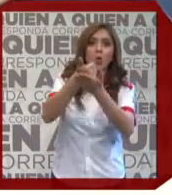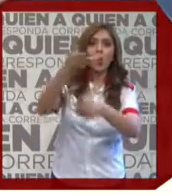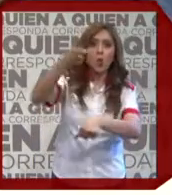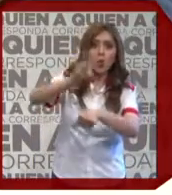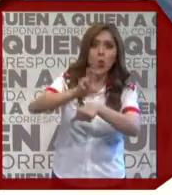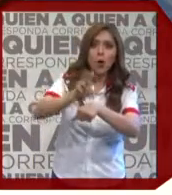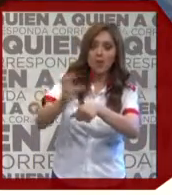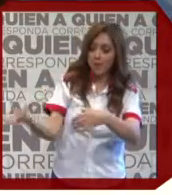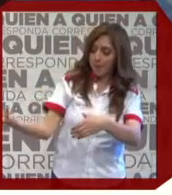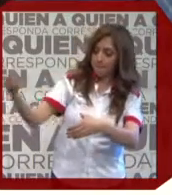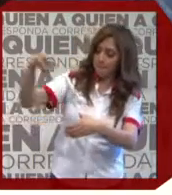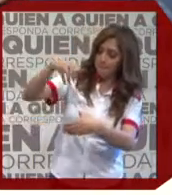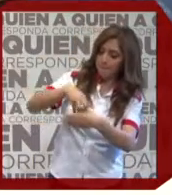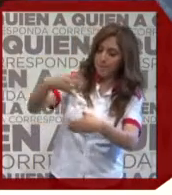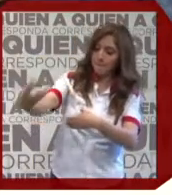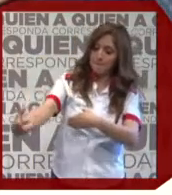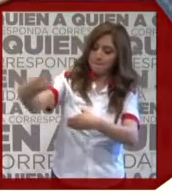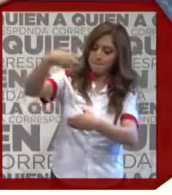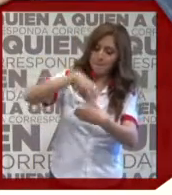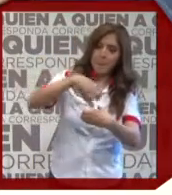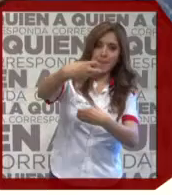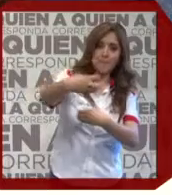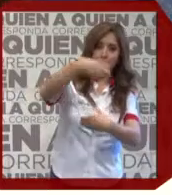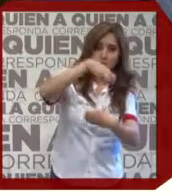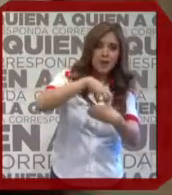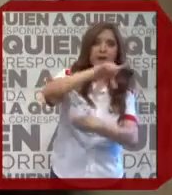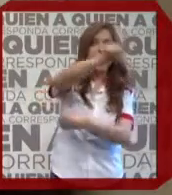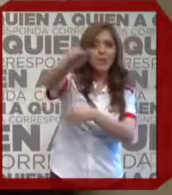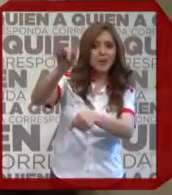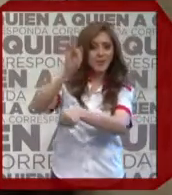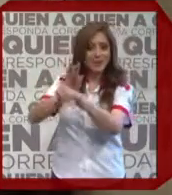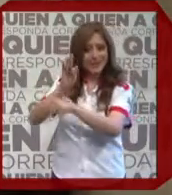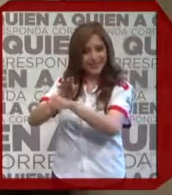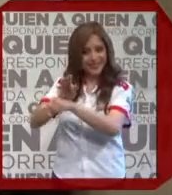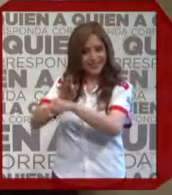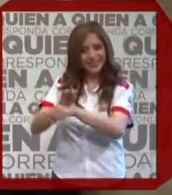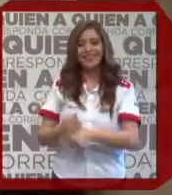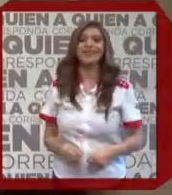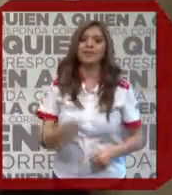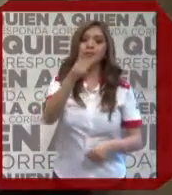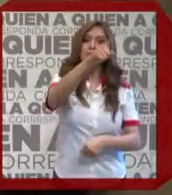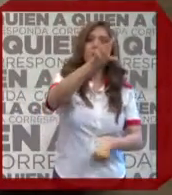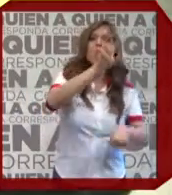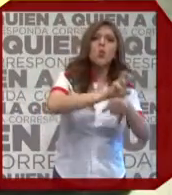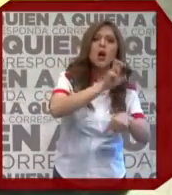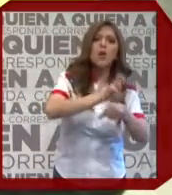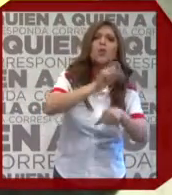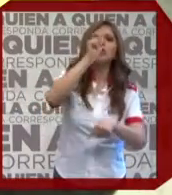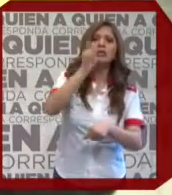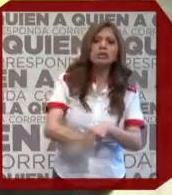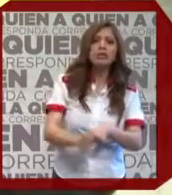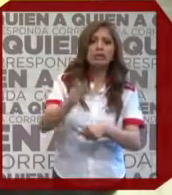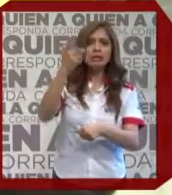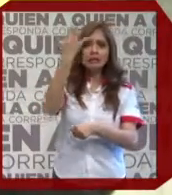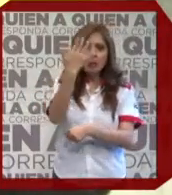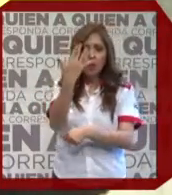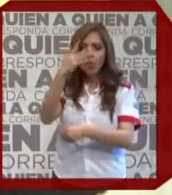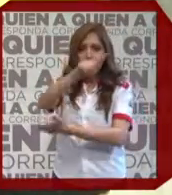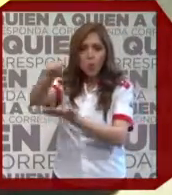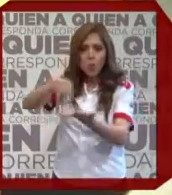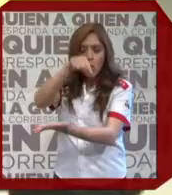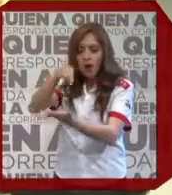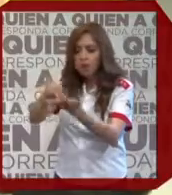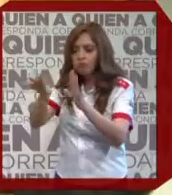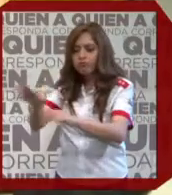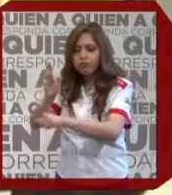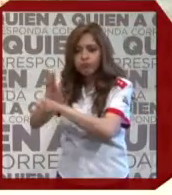poder trasplantarlos, ¿no? Y así, pues, ahora sí que proteger los huevos, ¿no? Los huevos recolectados se depositan en algunos de los 50 corrales de protección que se han